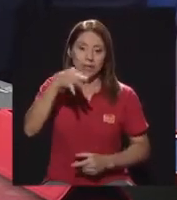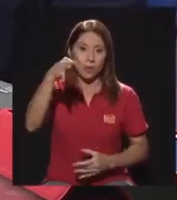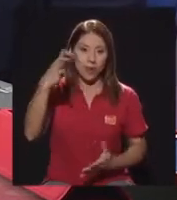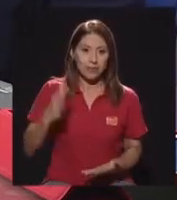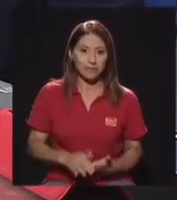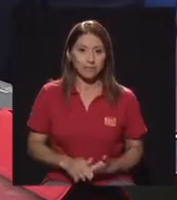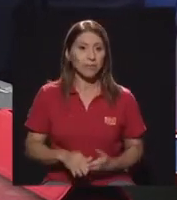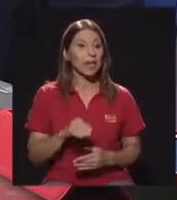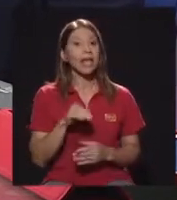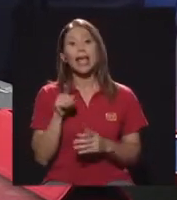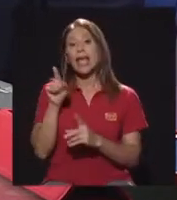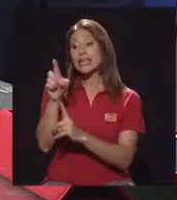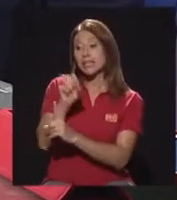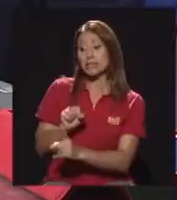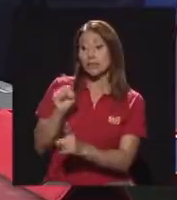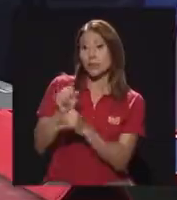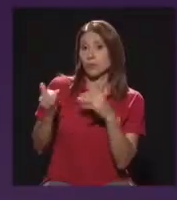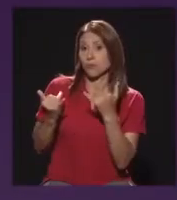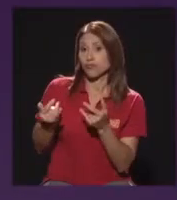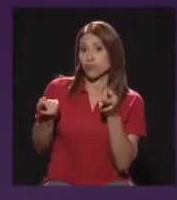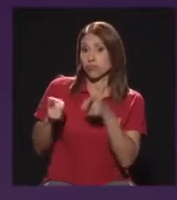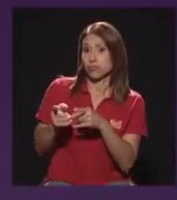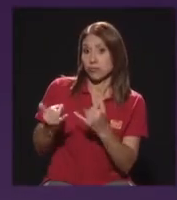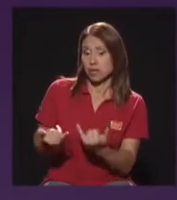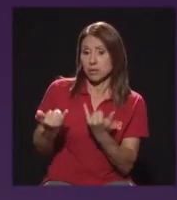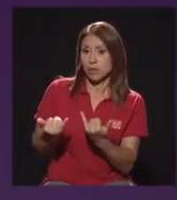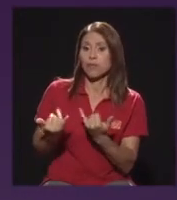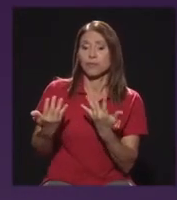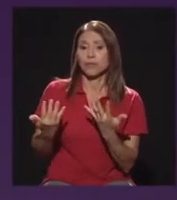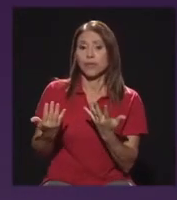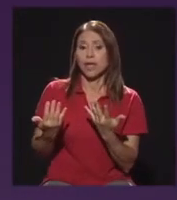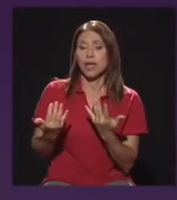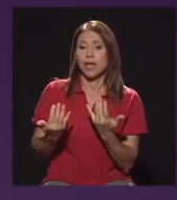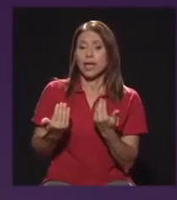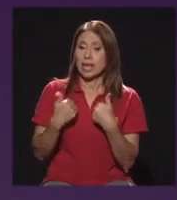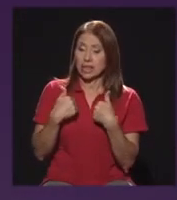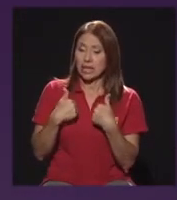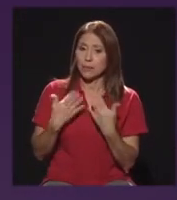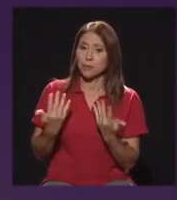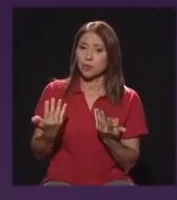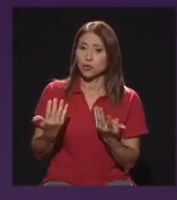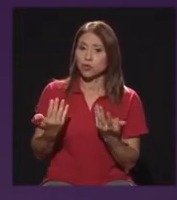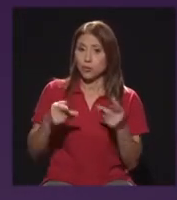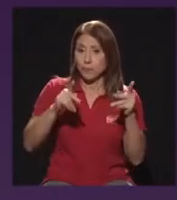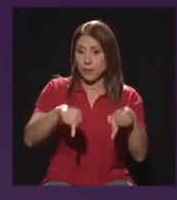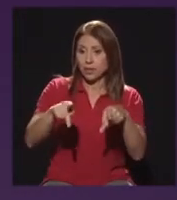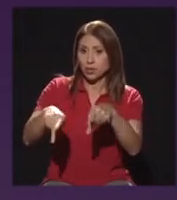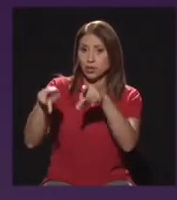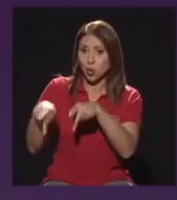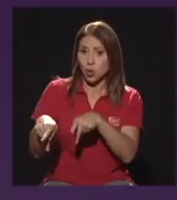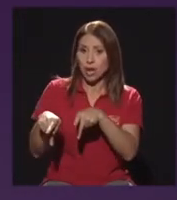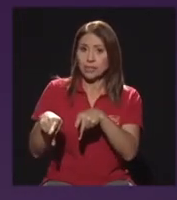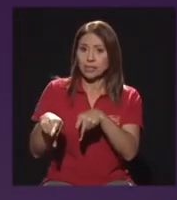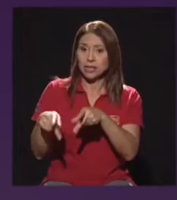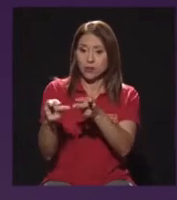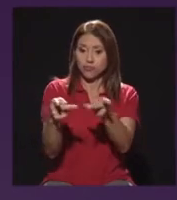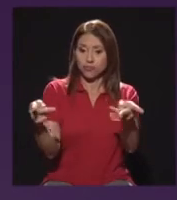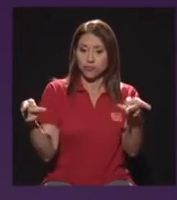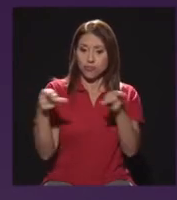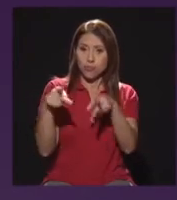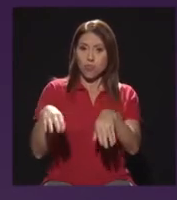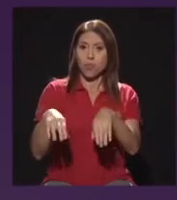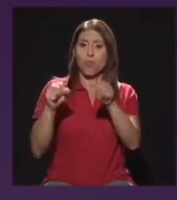coyuntura que estamos teniendo en nuestros momentos katia que tenemos personas en puestos muy importantes que se